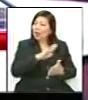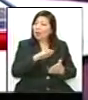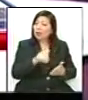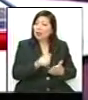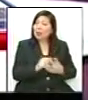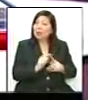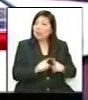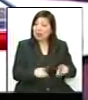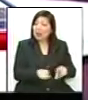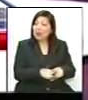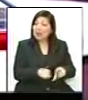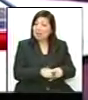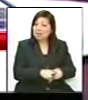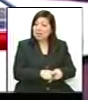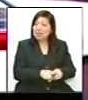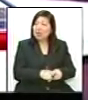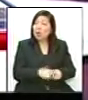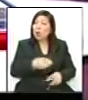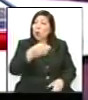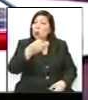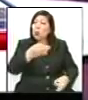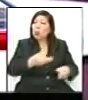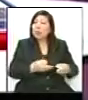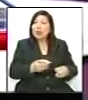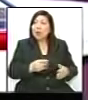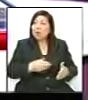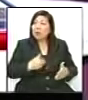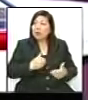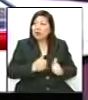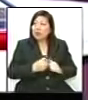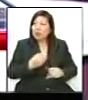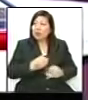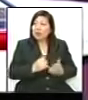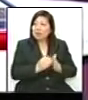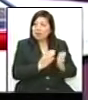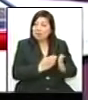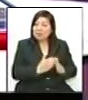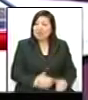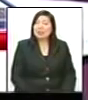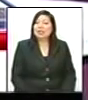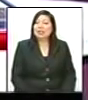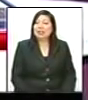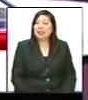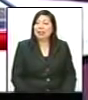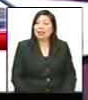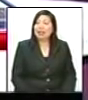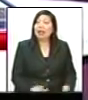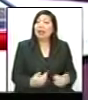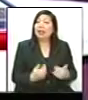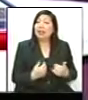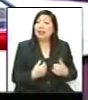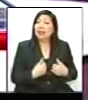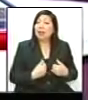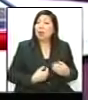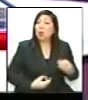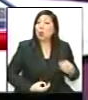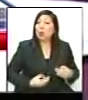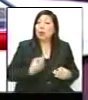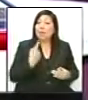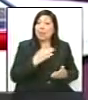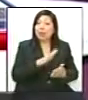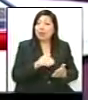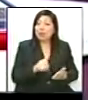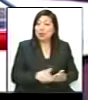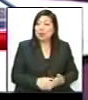pero también tiene que ser justicia y no puede ser tampoco justicia mediática, sino tiene que ser justicia para